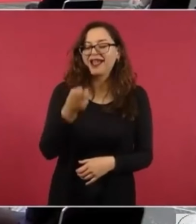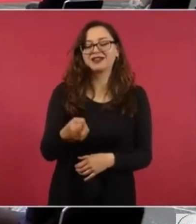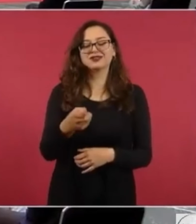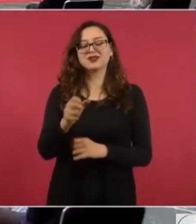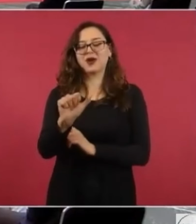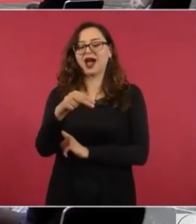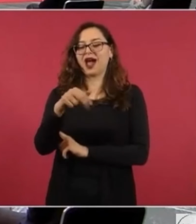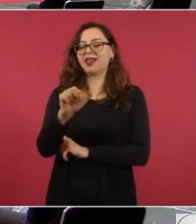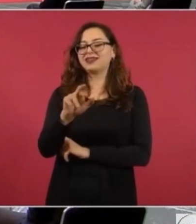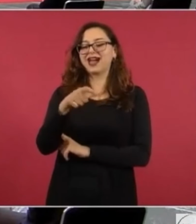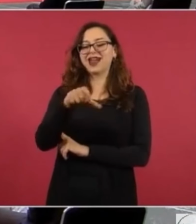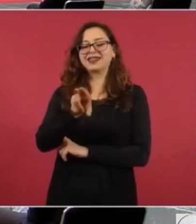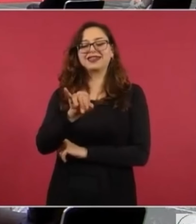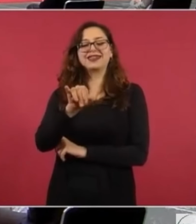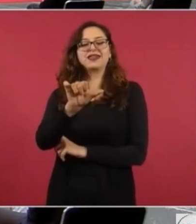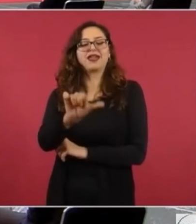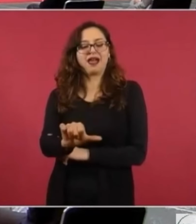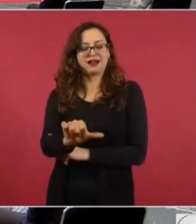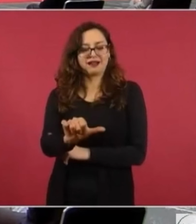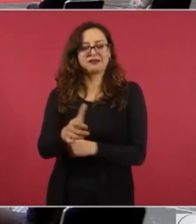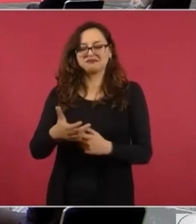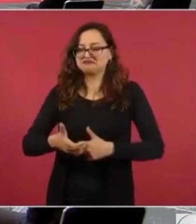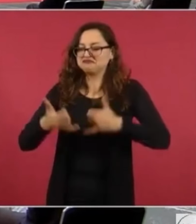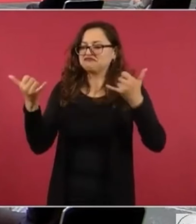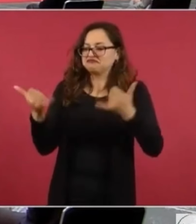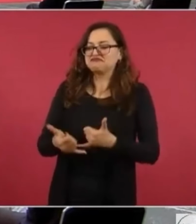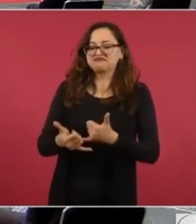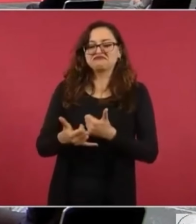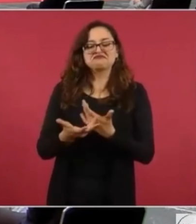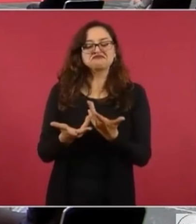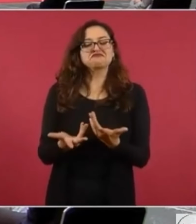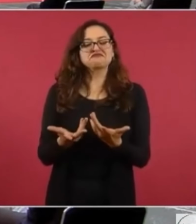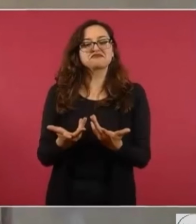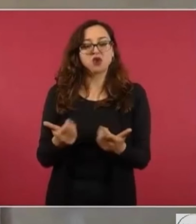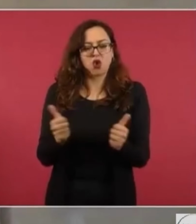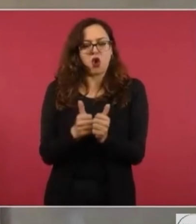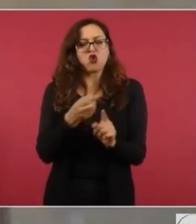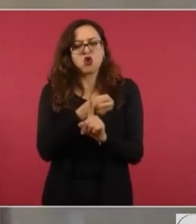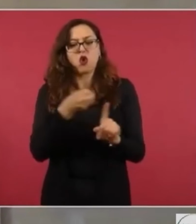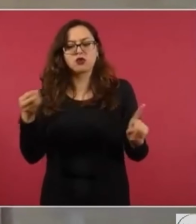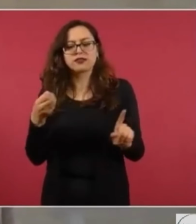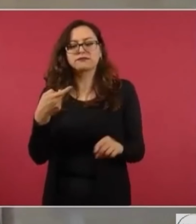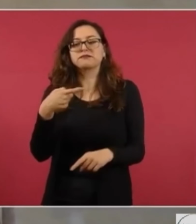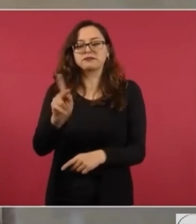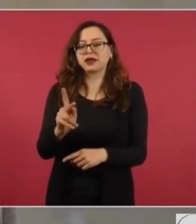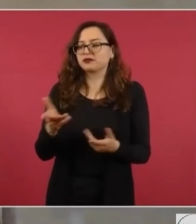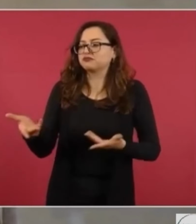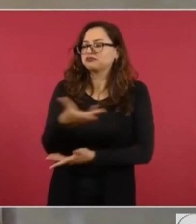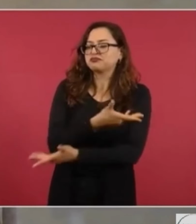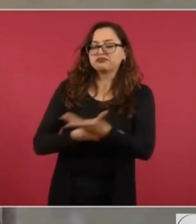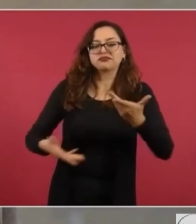propio Ricardo, que dice: orden basado en el apoyo mutuo.